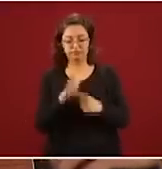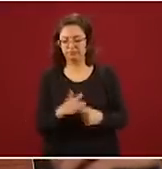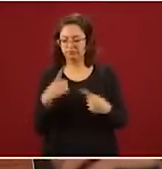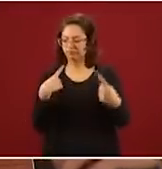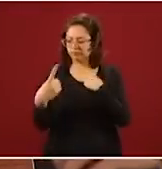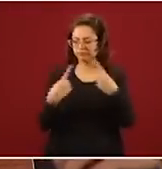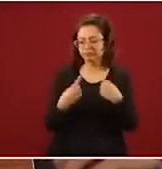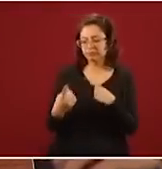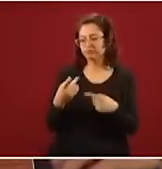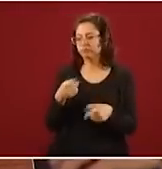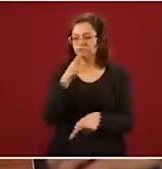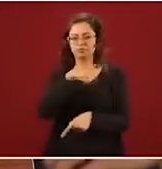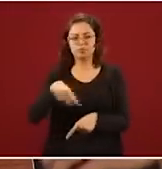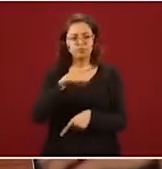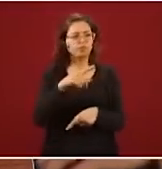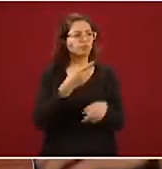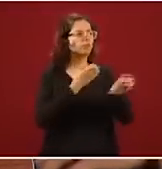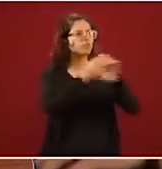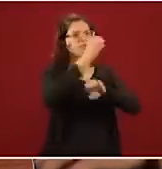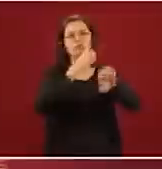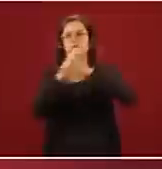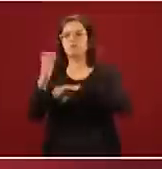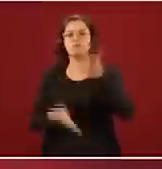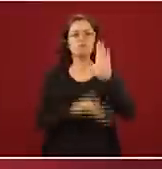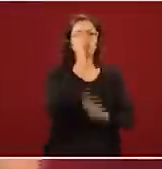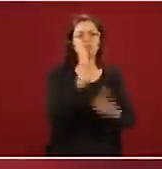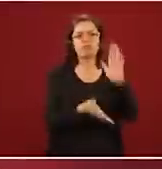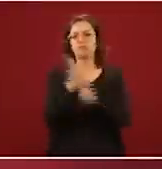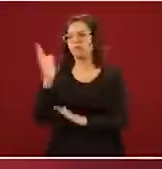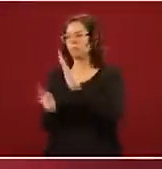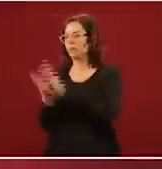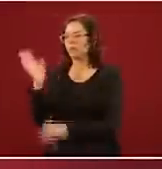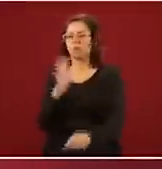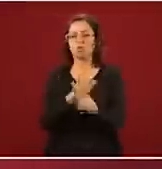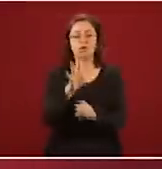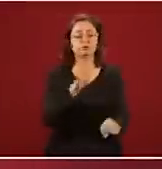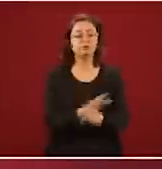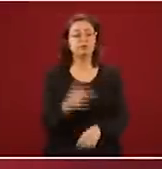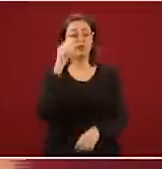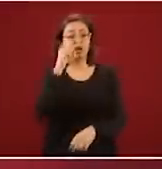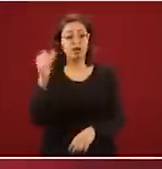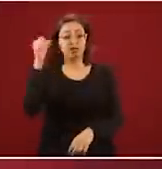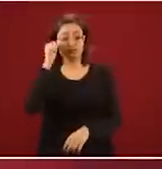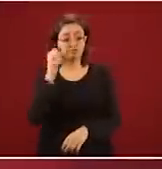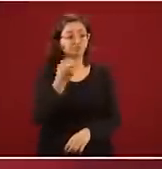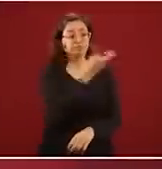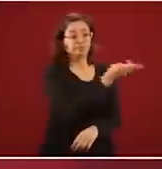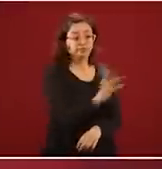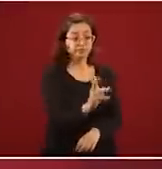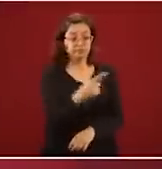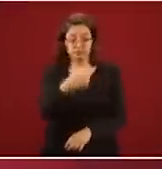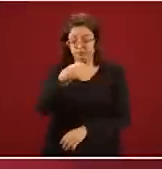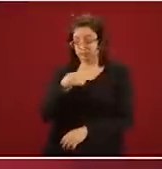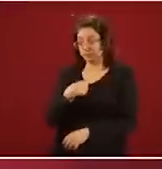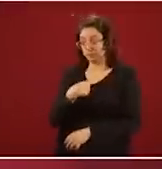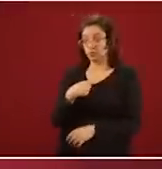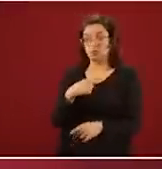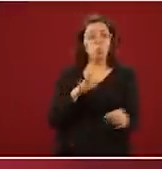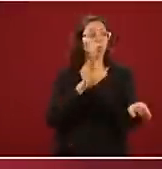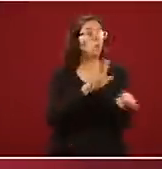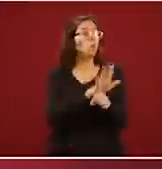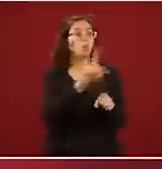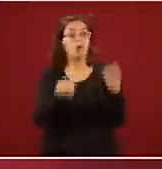qué estados iban. Es decir, ayer ni yo ni ellos sabían a qué estado iban a ir a atender.